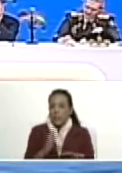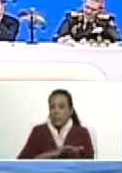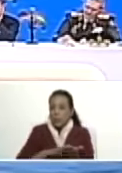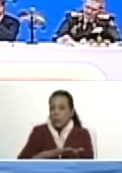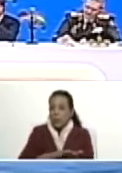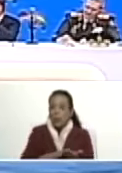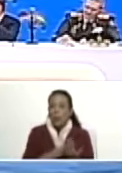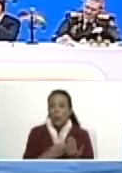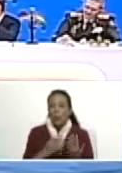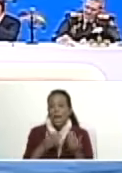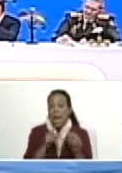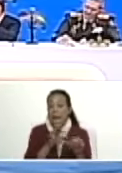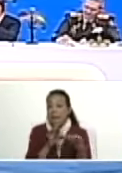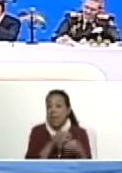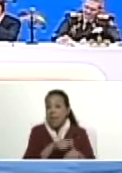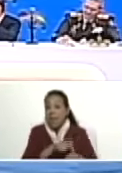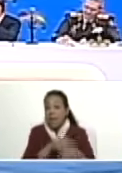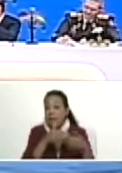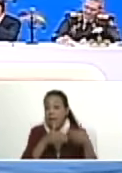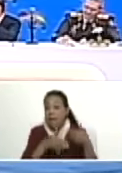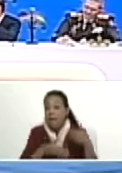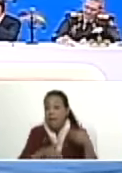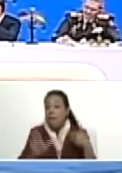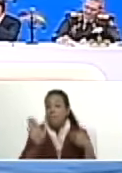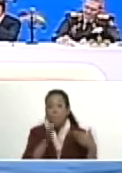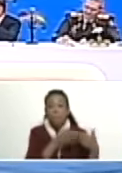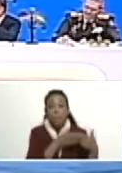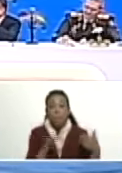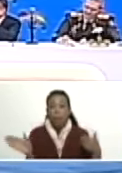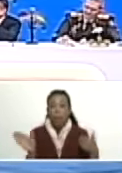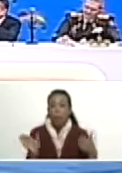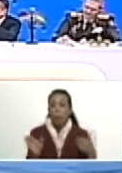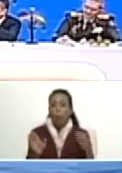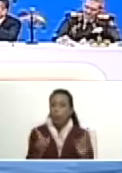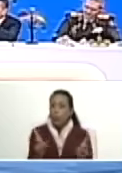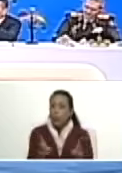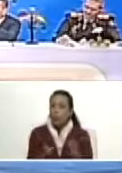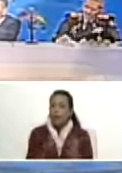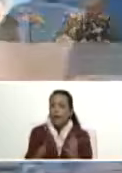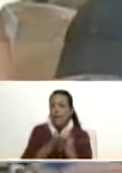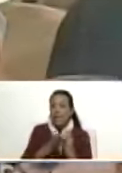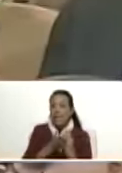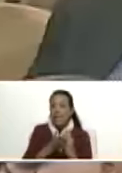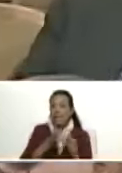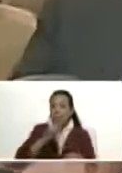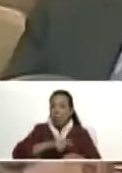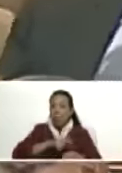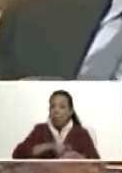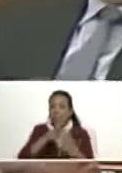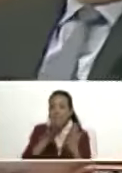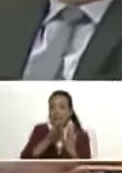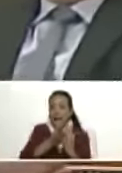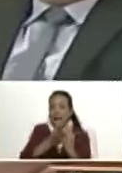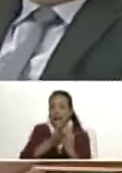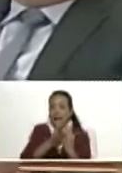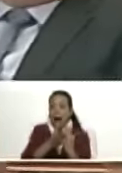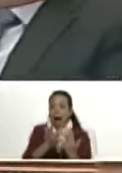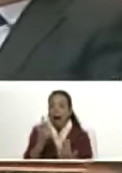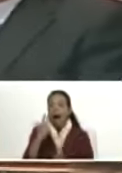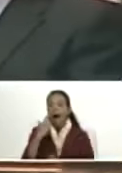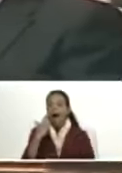que nosotros llamamos el quinto momento, la